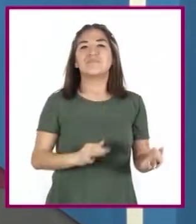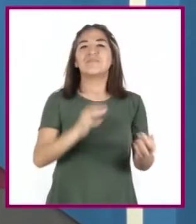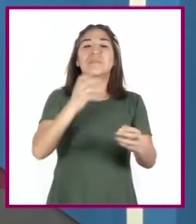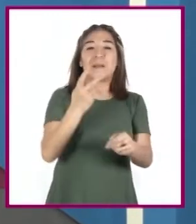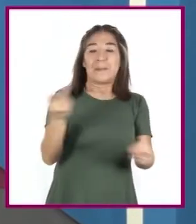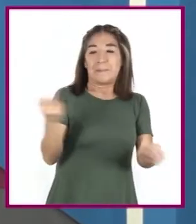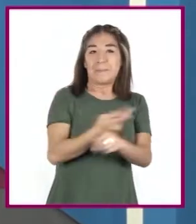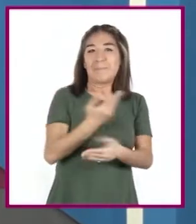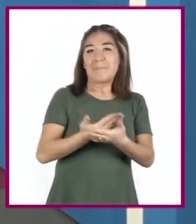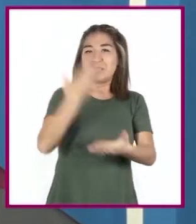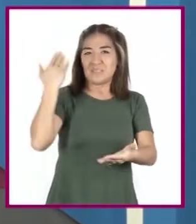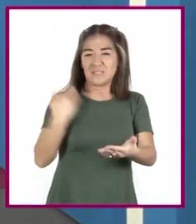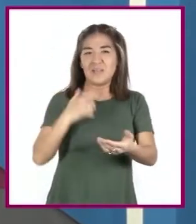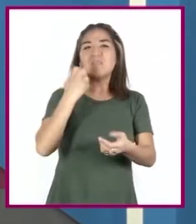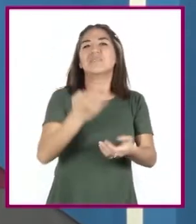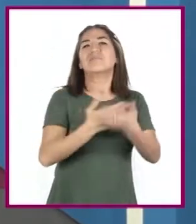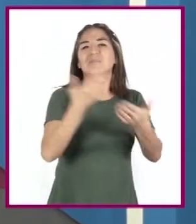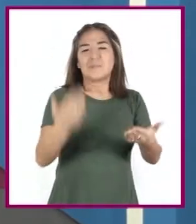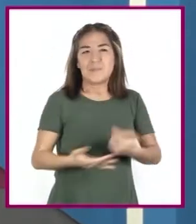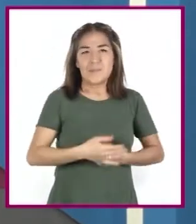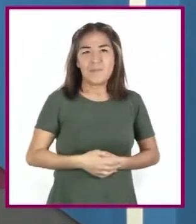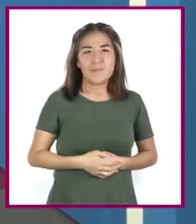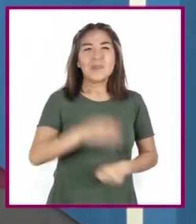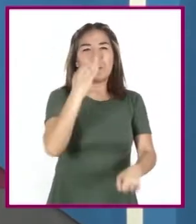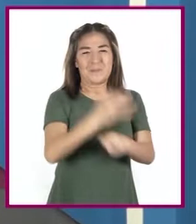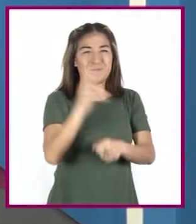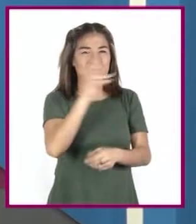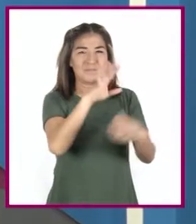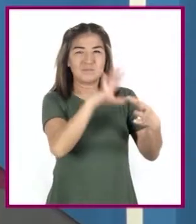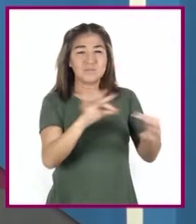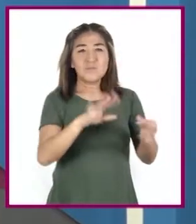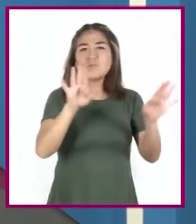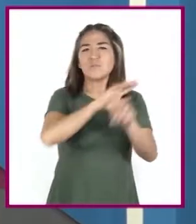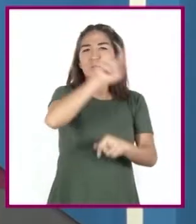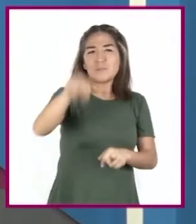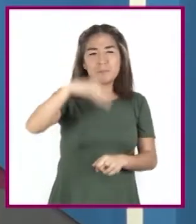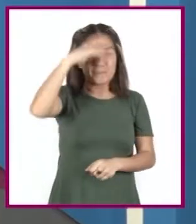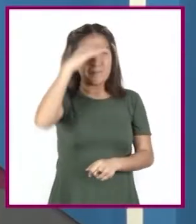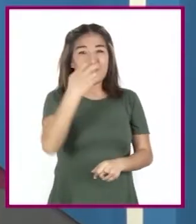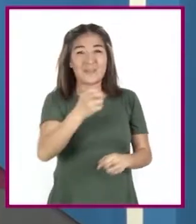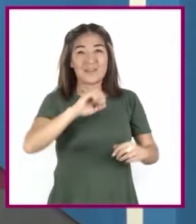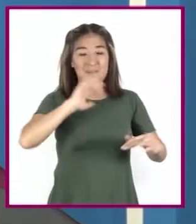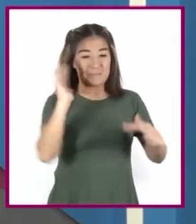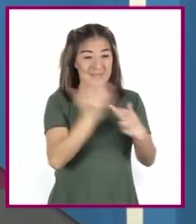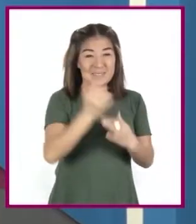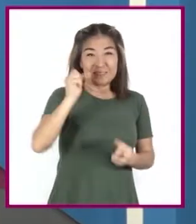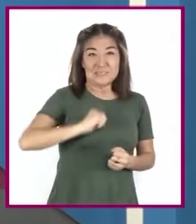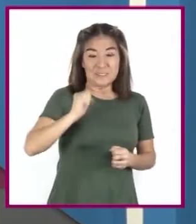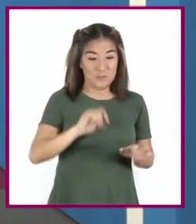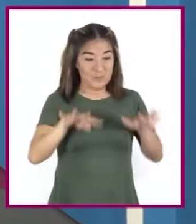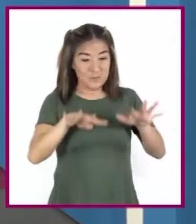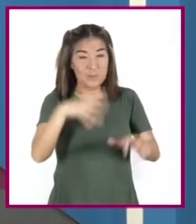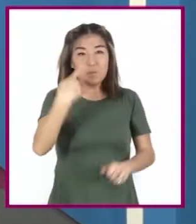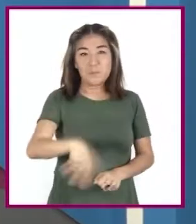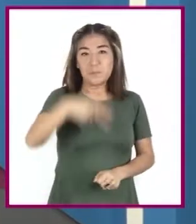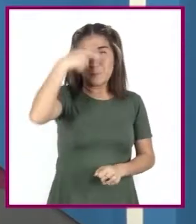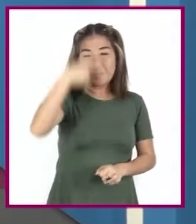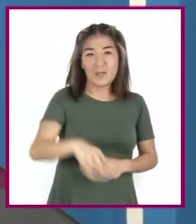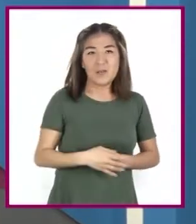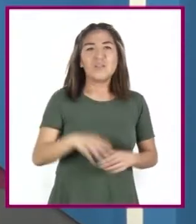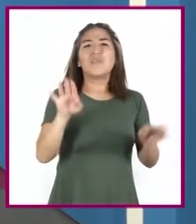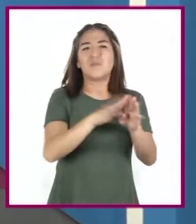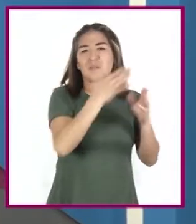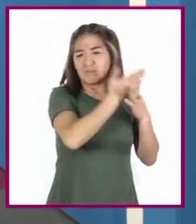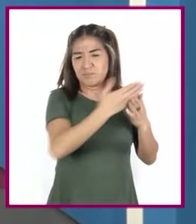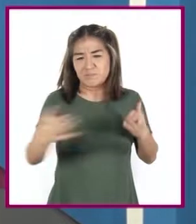pasado. En vista de lo anterior, no debe sorprendernos que la mitad del siglo XIX mexicano fuera un periodo plagado